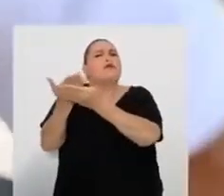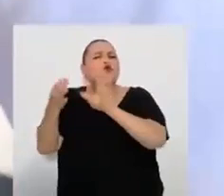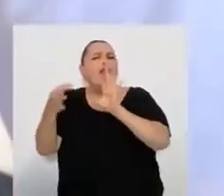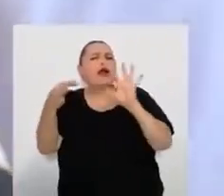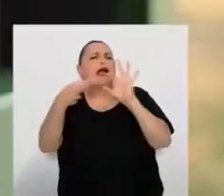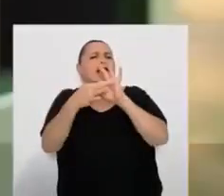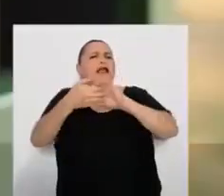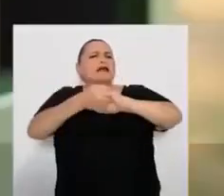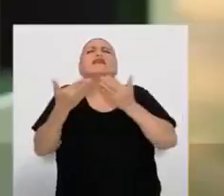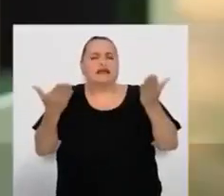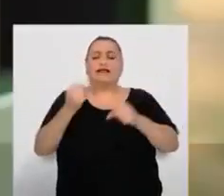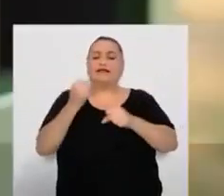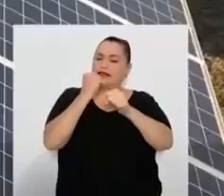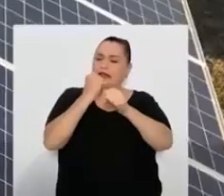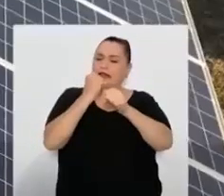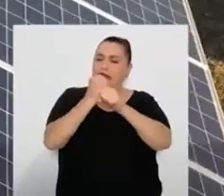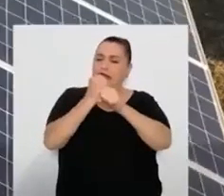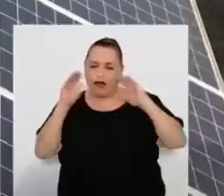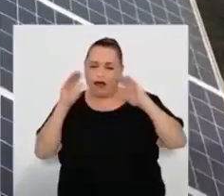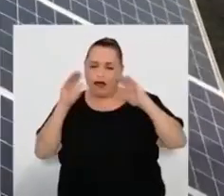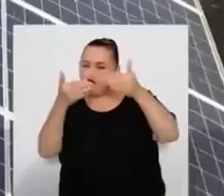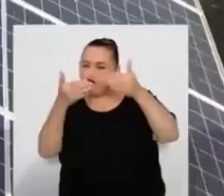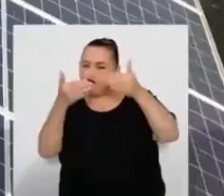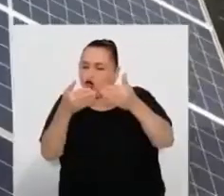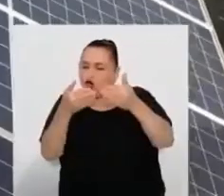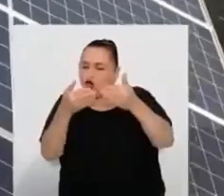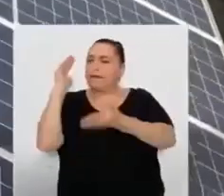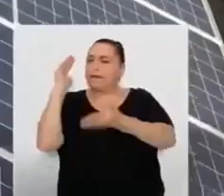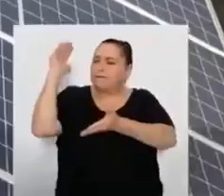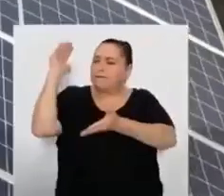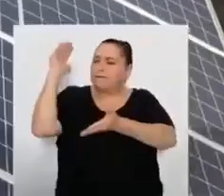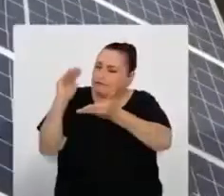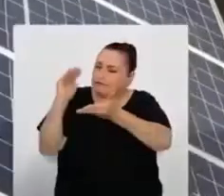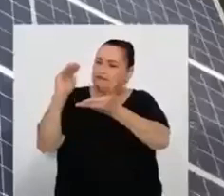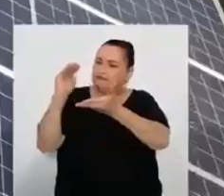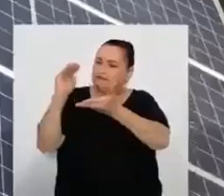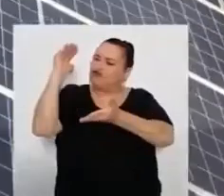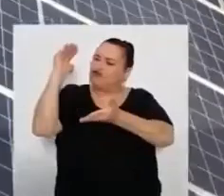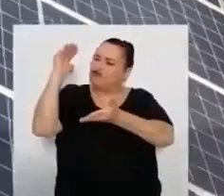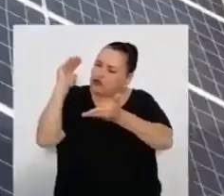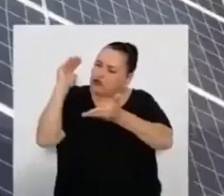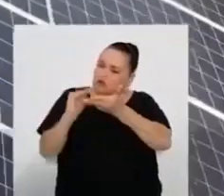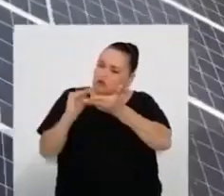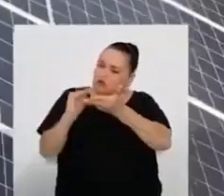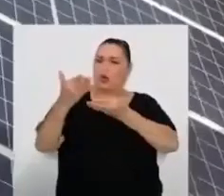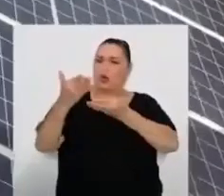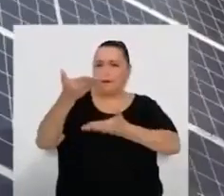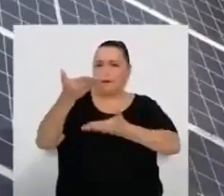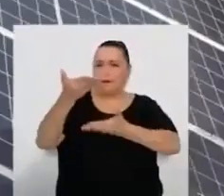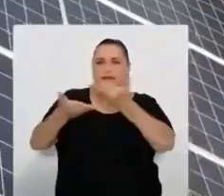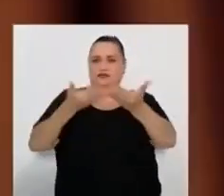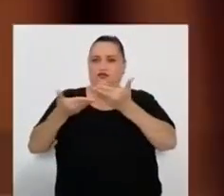de mitigación, logrando acciones de reducción y compensación. Quiere decir que las empresas, sean pymes o grandes